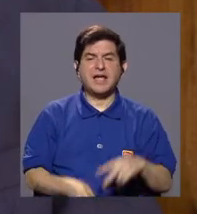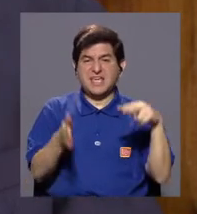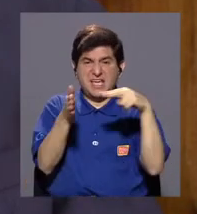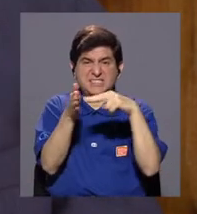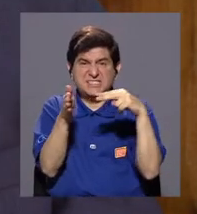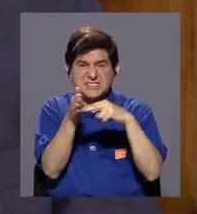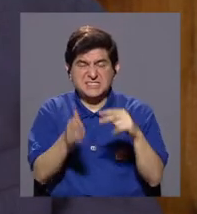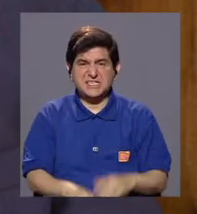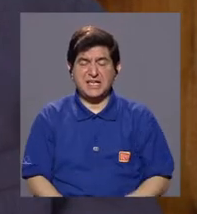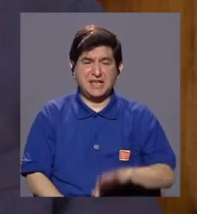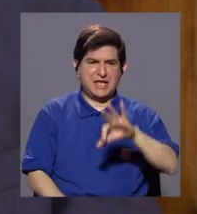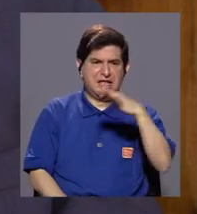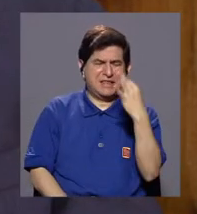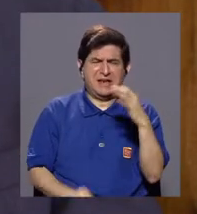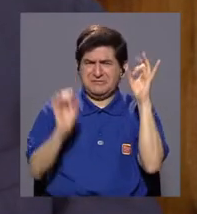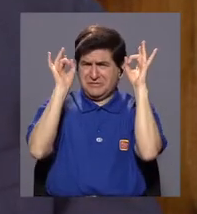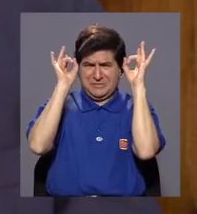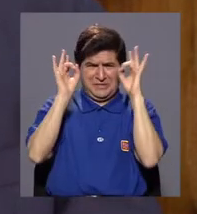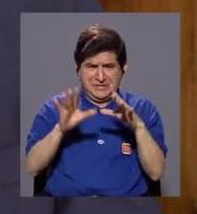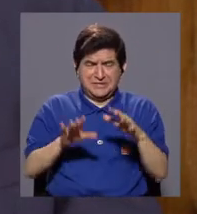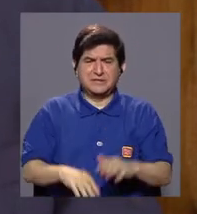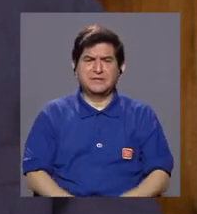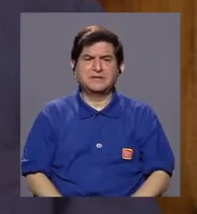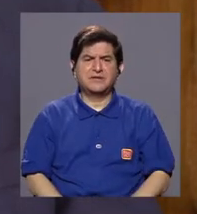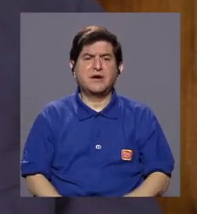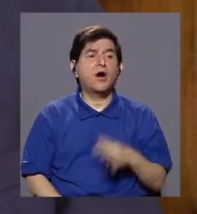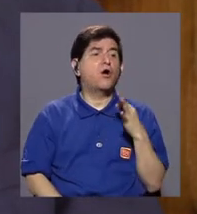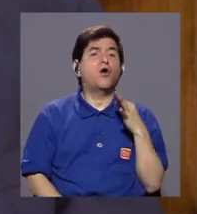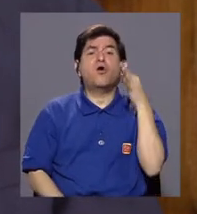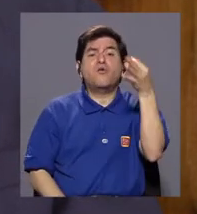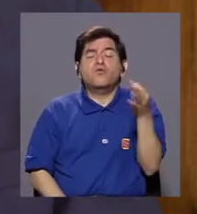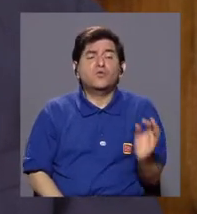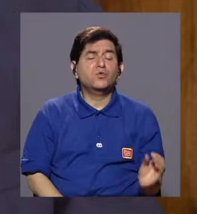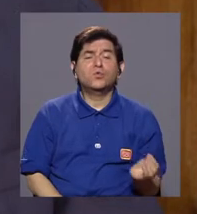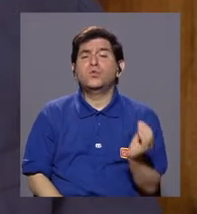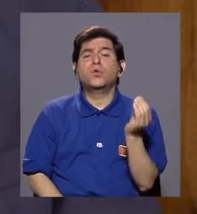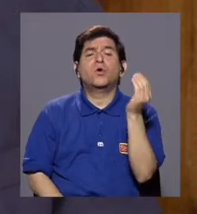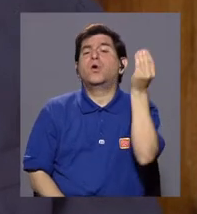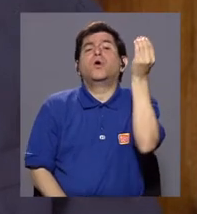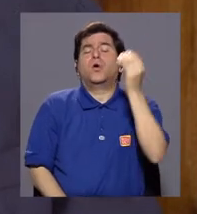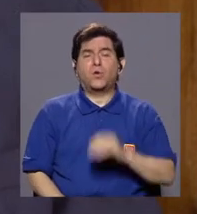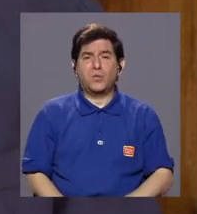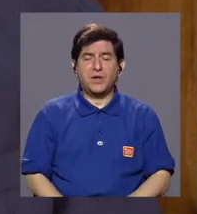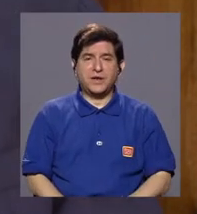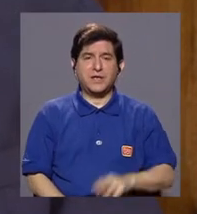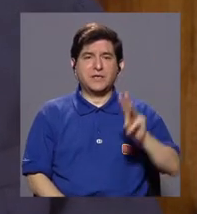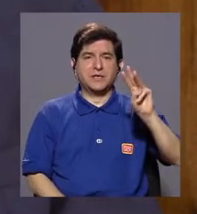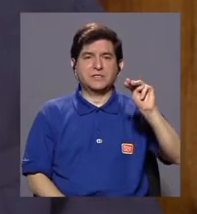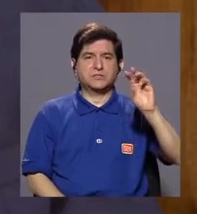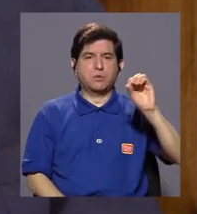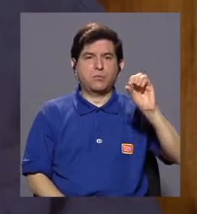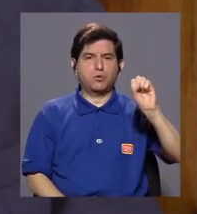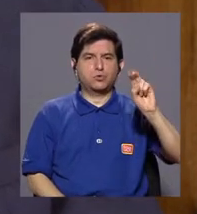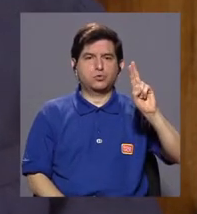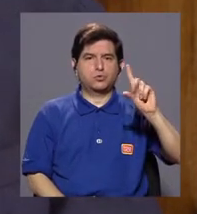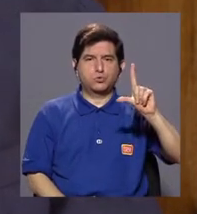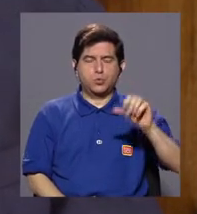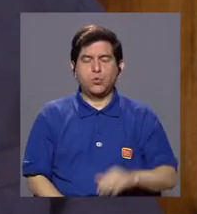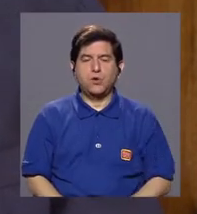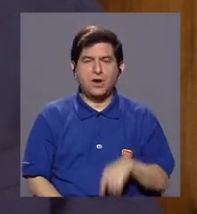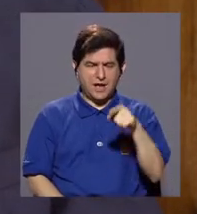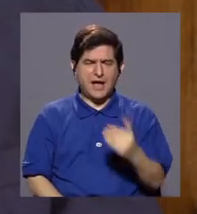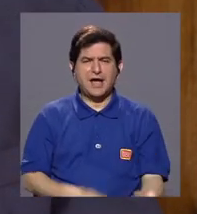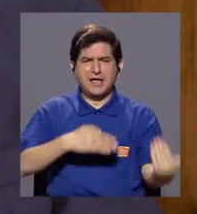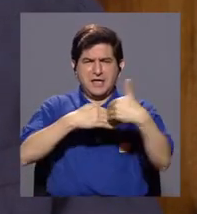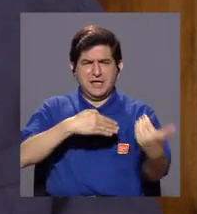en Siria como se ha bombardeado? ¿Cuál va a ser el futuro de la juventud en Mosul después de los